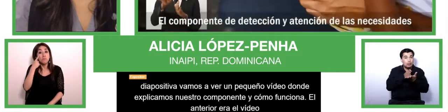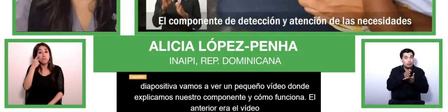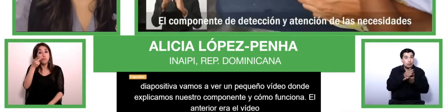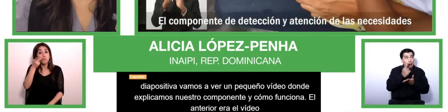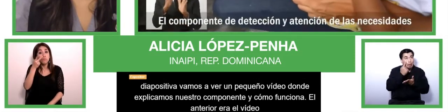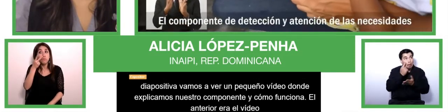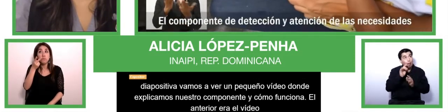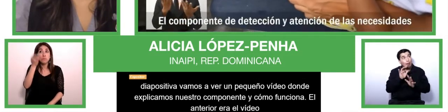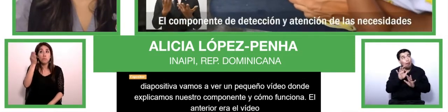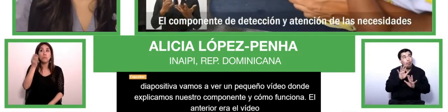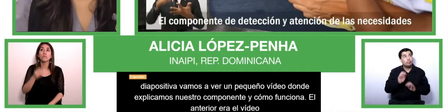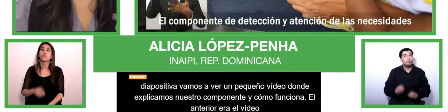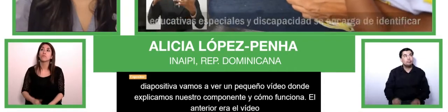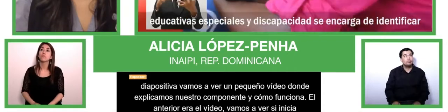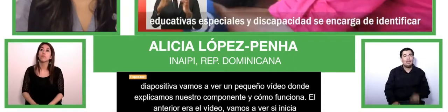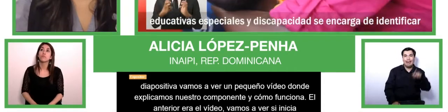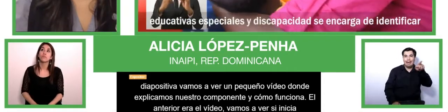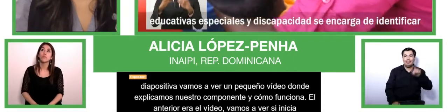Vamos a ver si inicia.